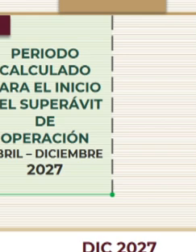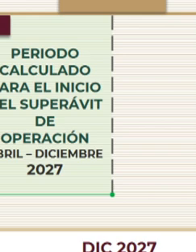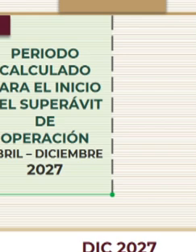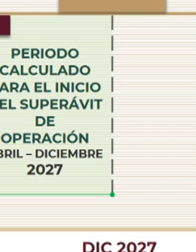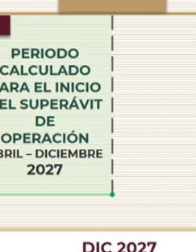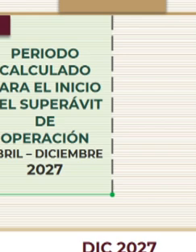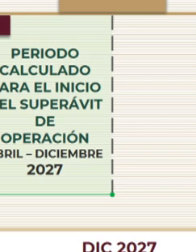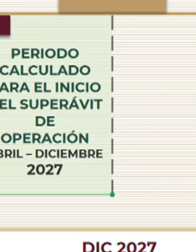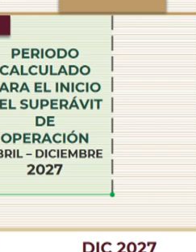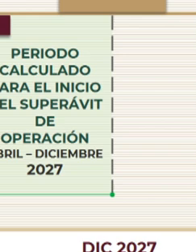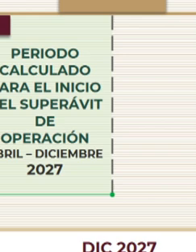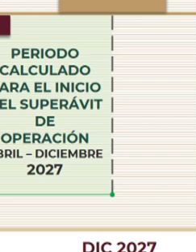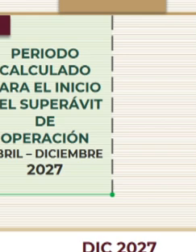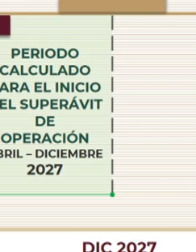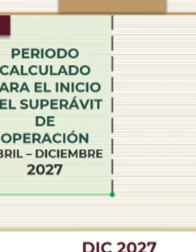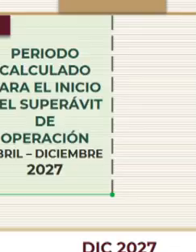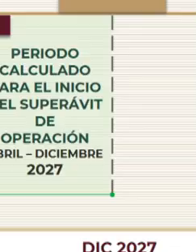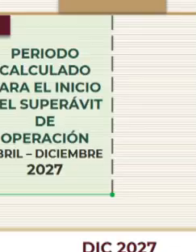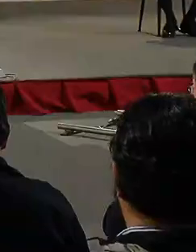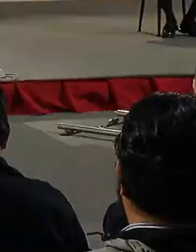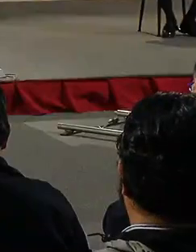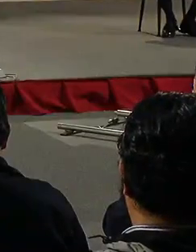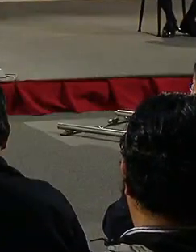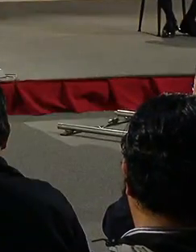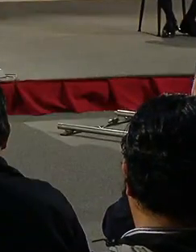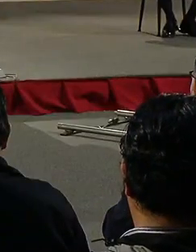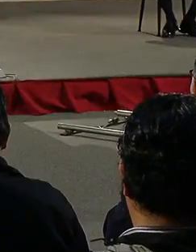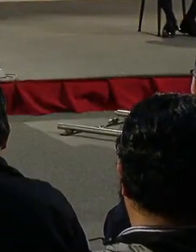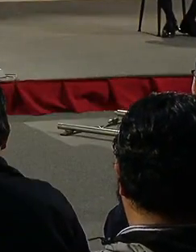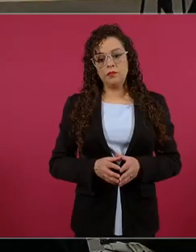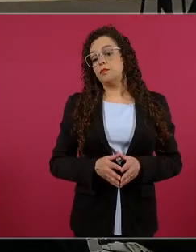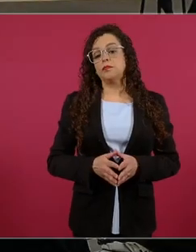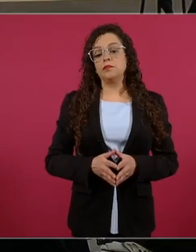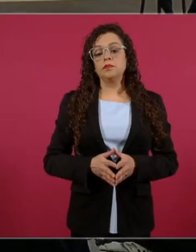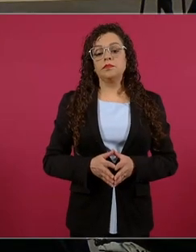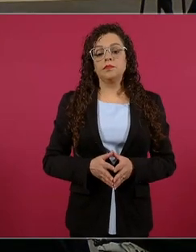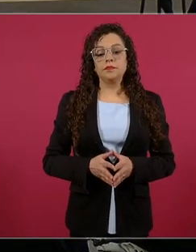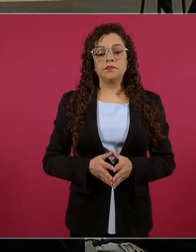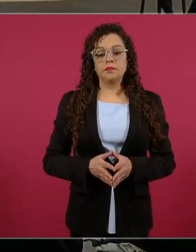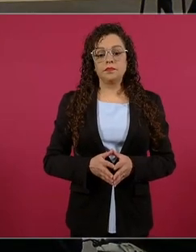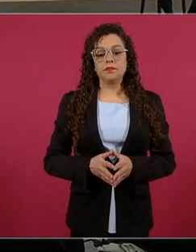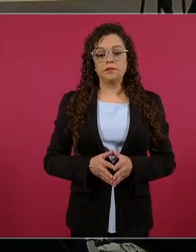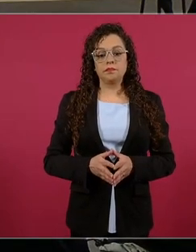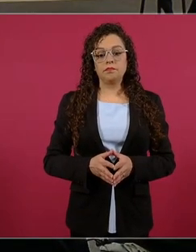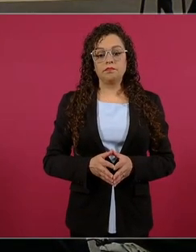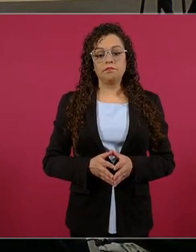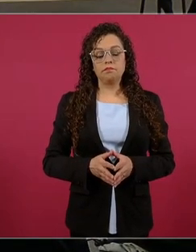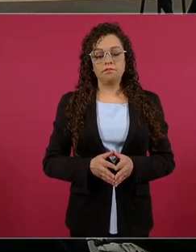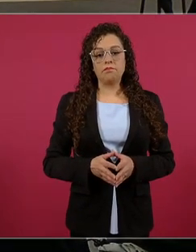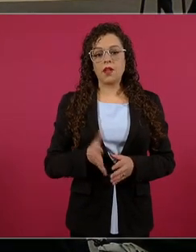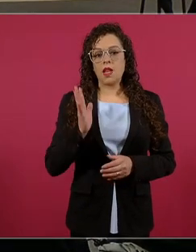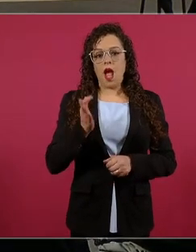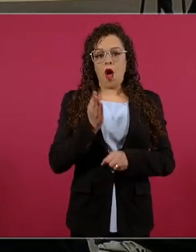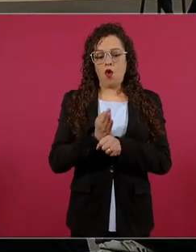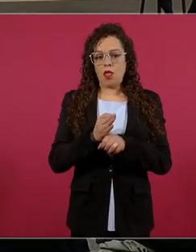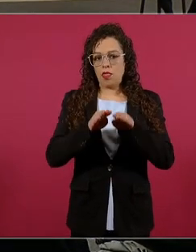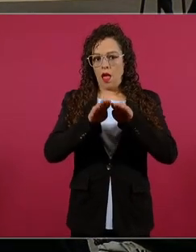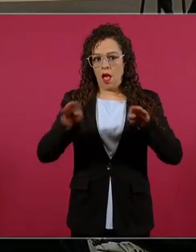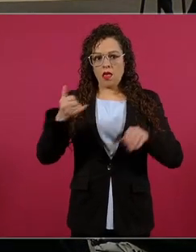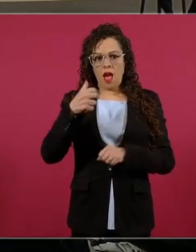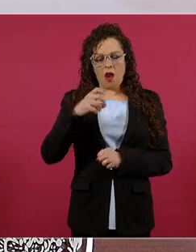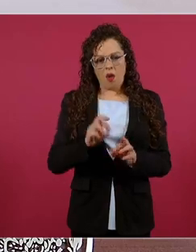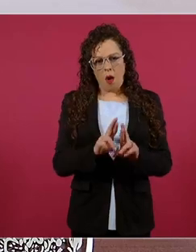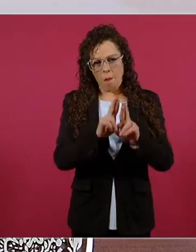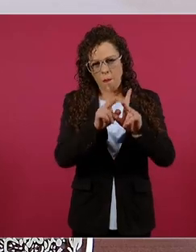hicimos unas importantes obras de dragado y hoy ya no es deficitario, ya está en su punto de equilibrio, tiene que seguir